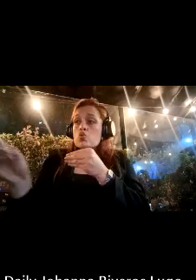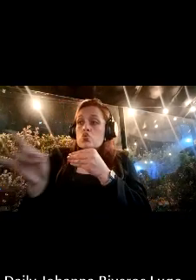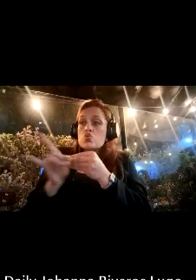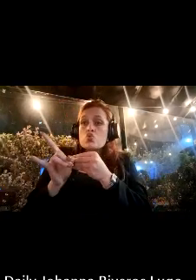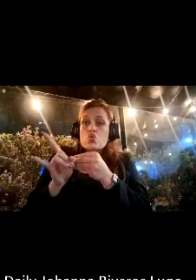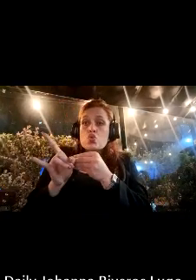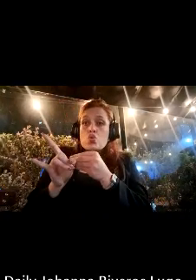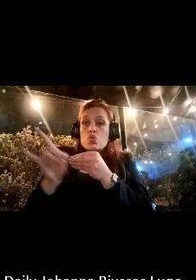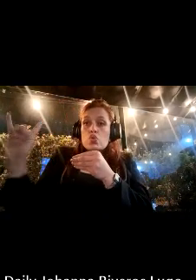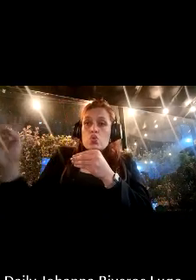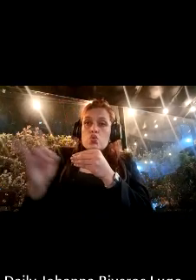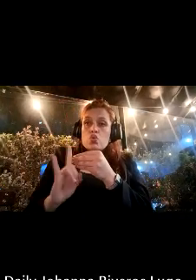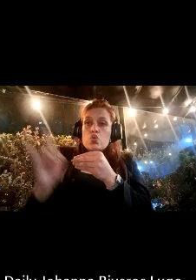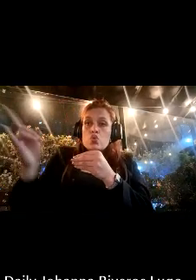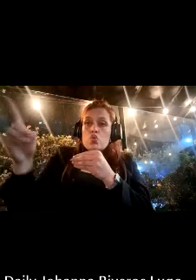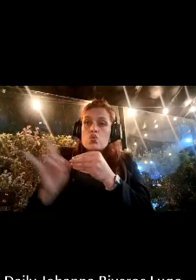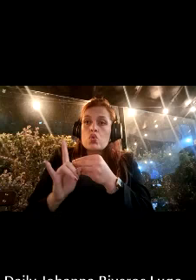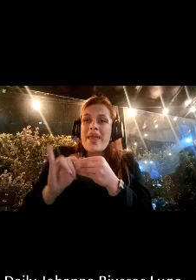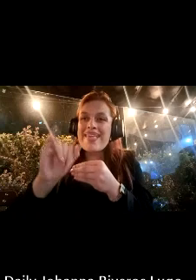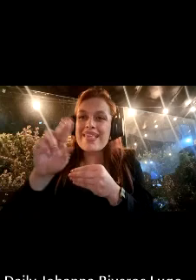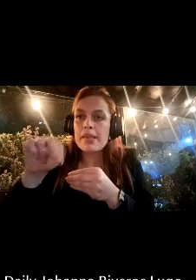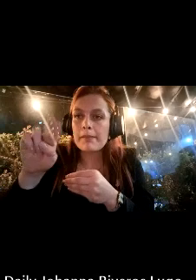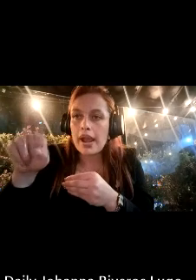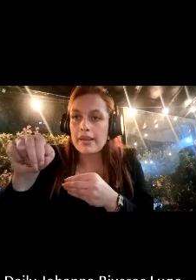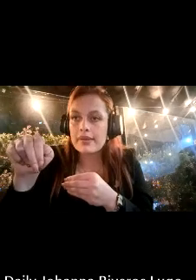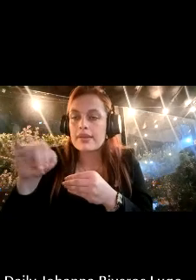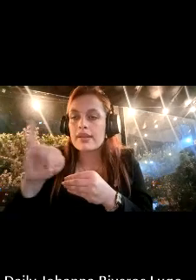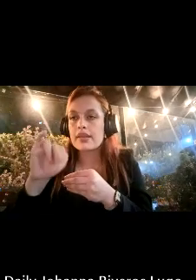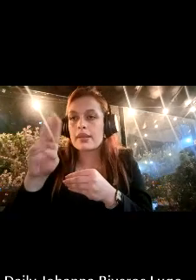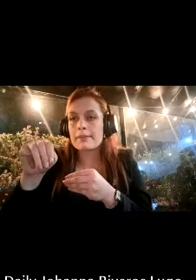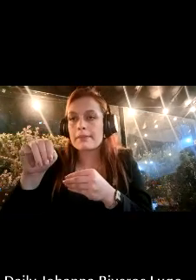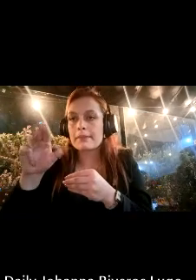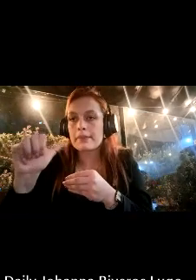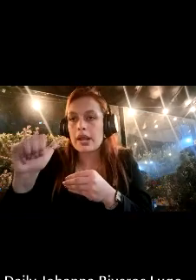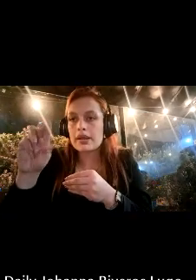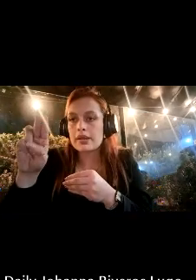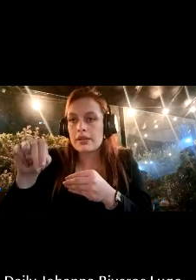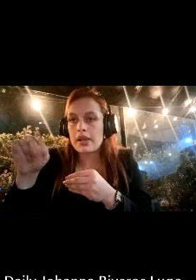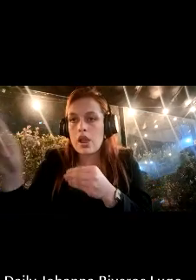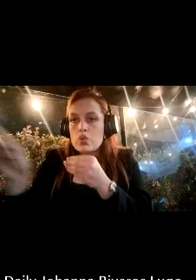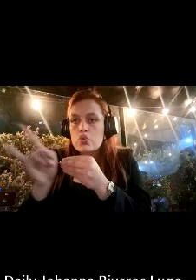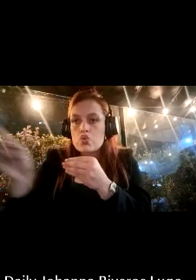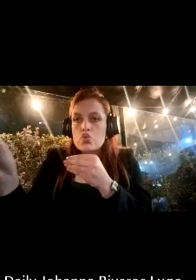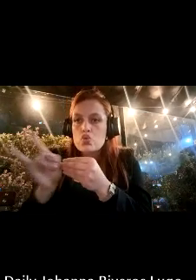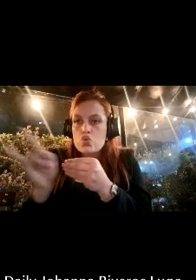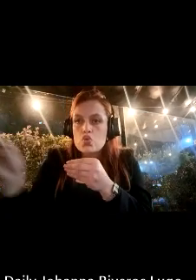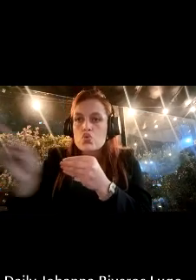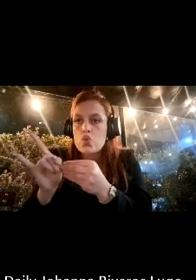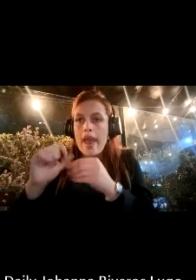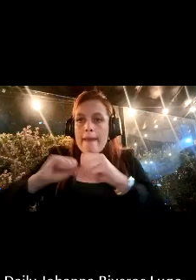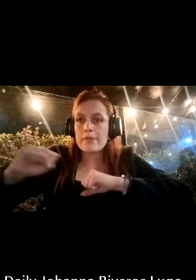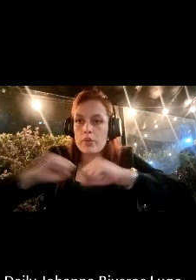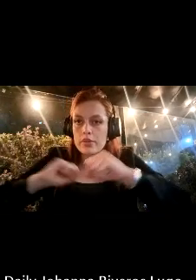imán se mueve, también mueve los electrones que se encuentran en estas bobinas, que